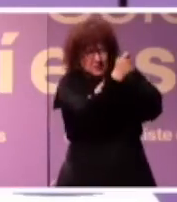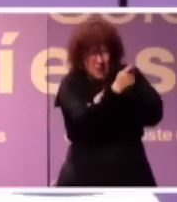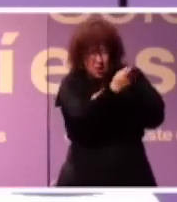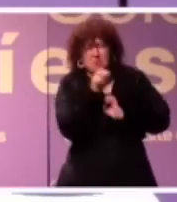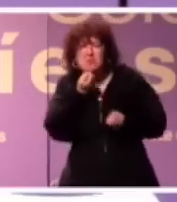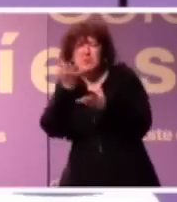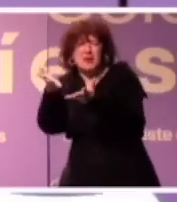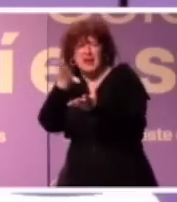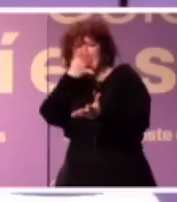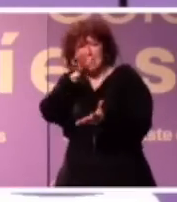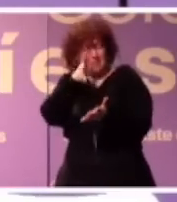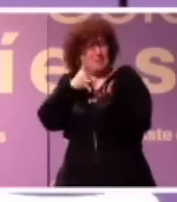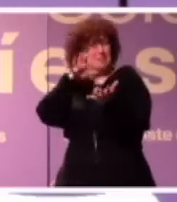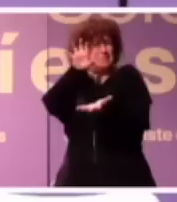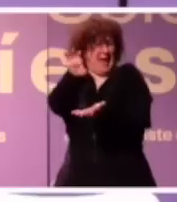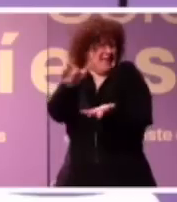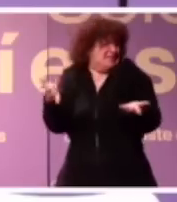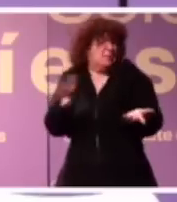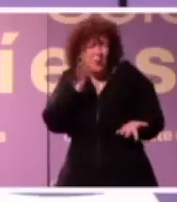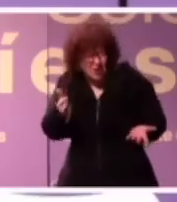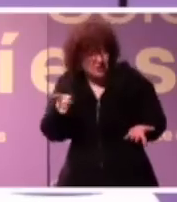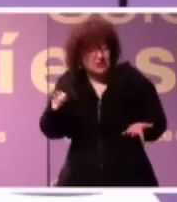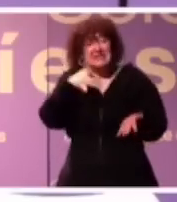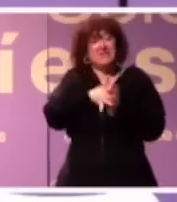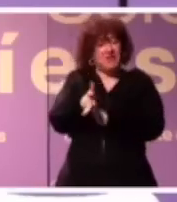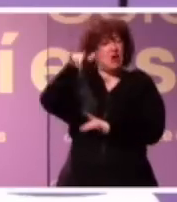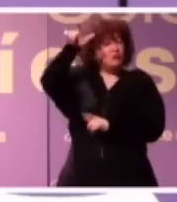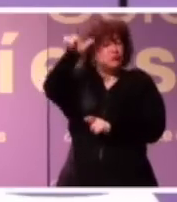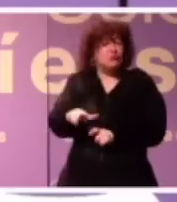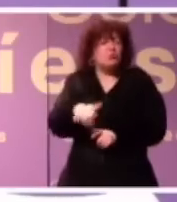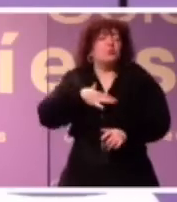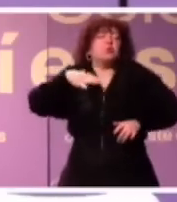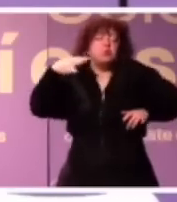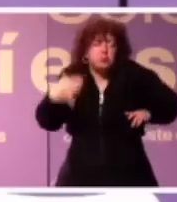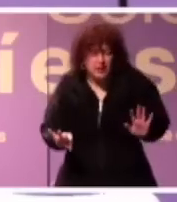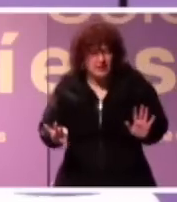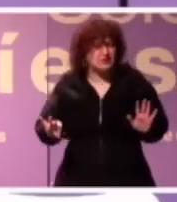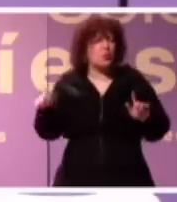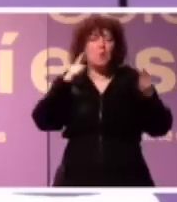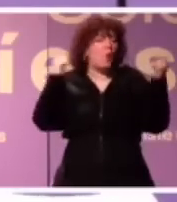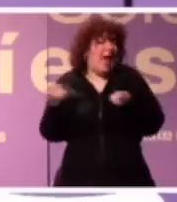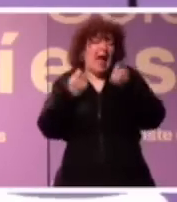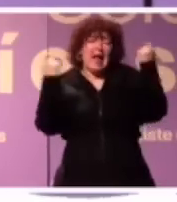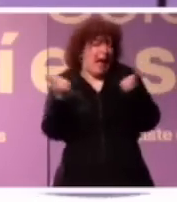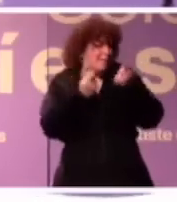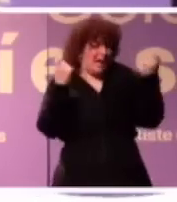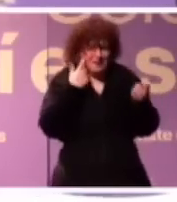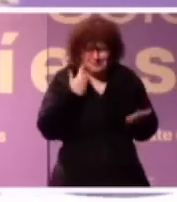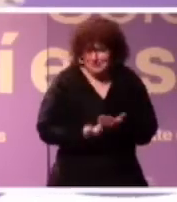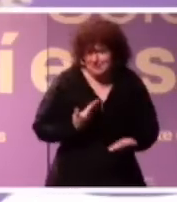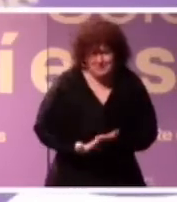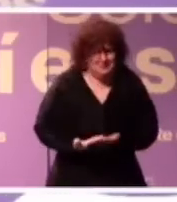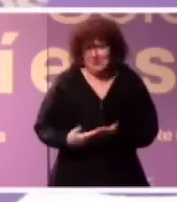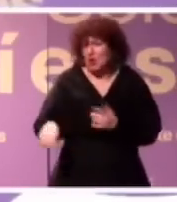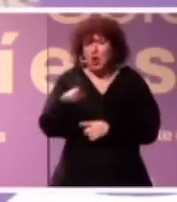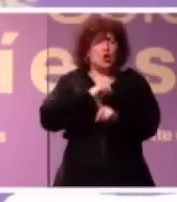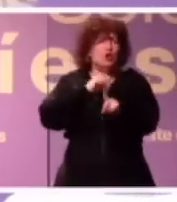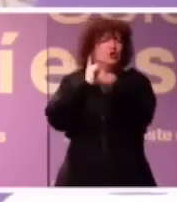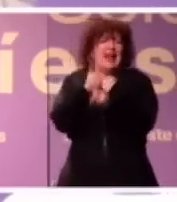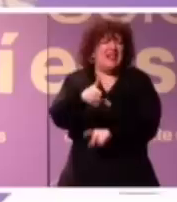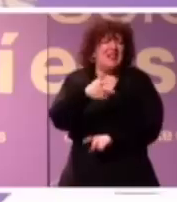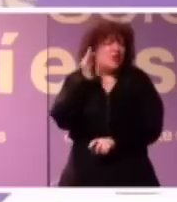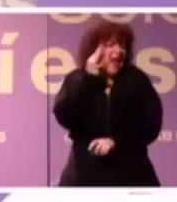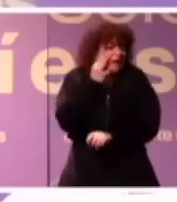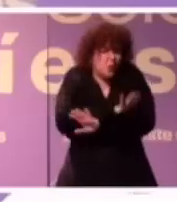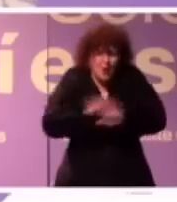al país si la explicas al país es que al menos en tu caso es una campaña es una campaña militante contra los derechos de las mujeres